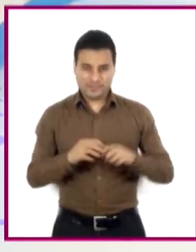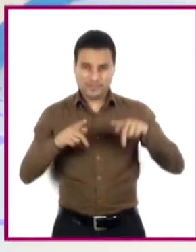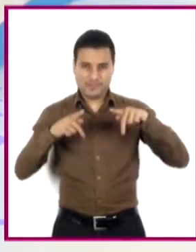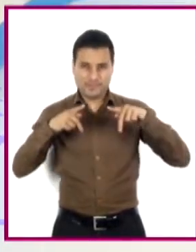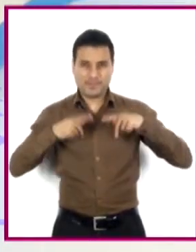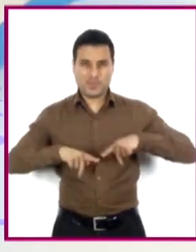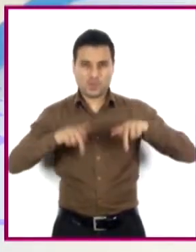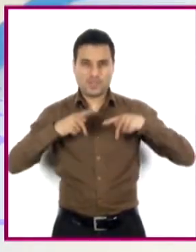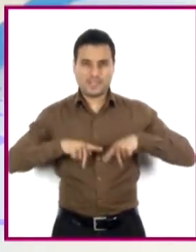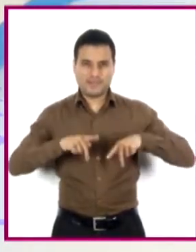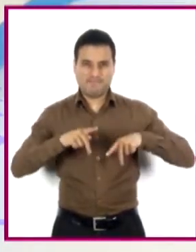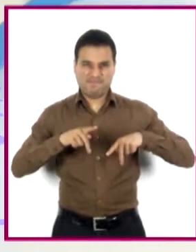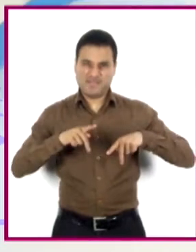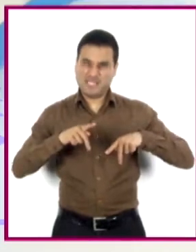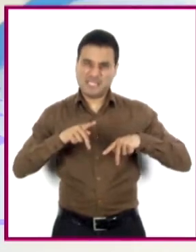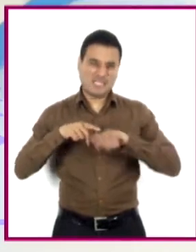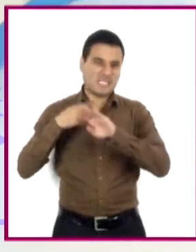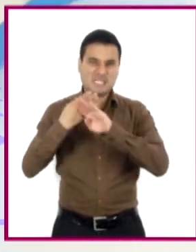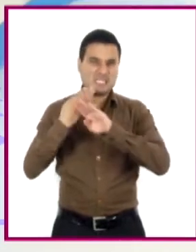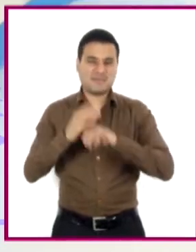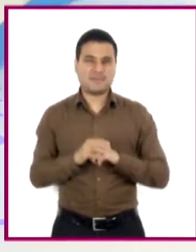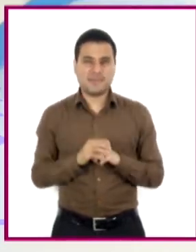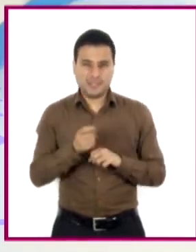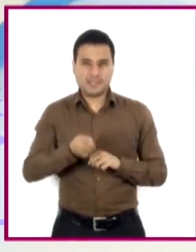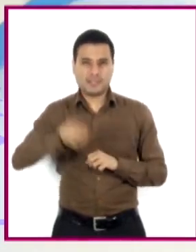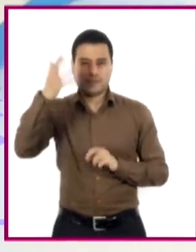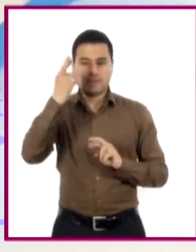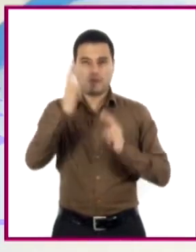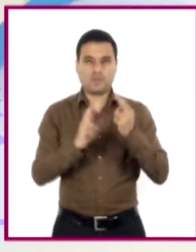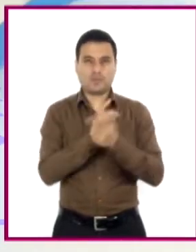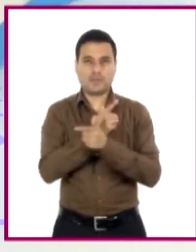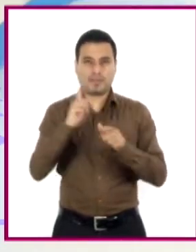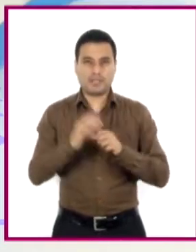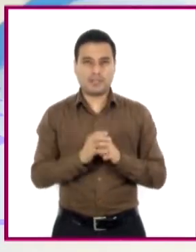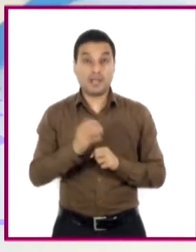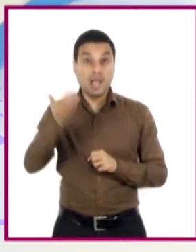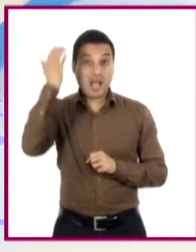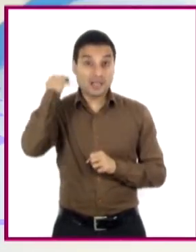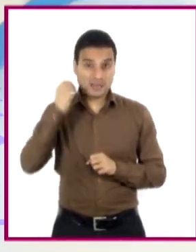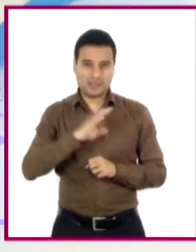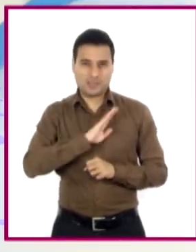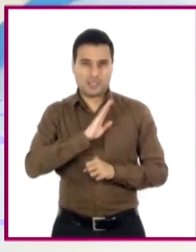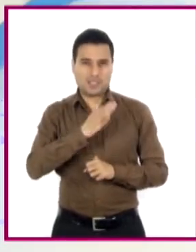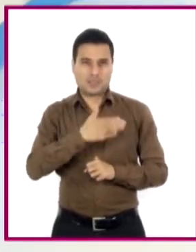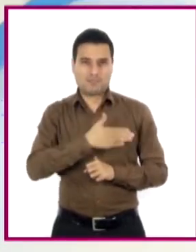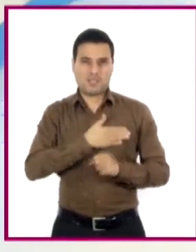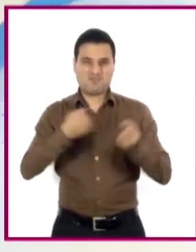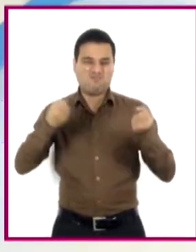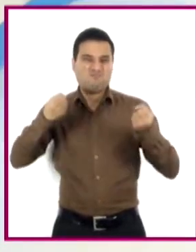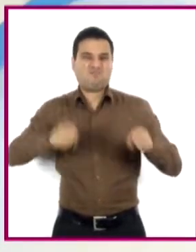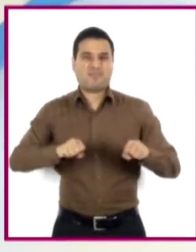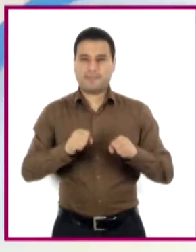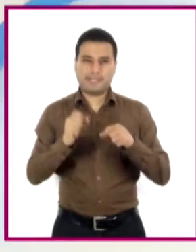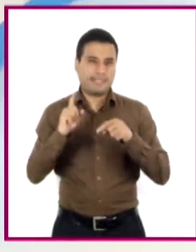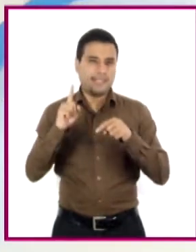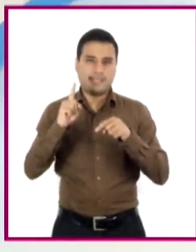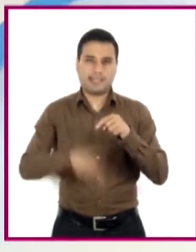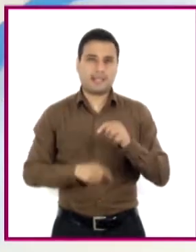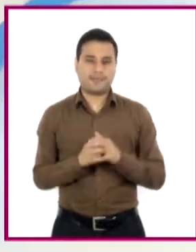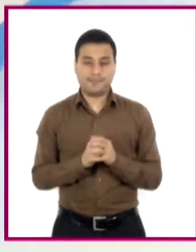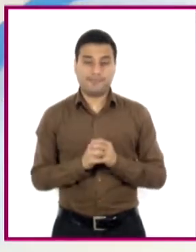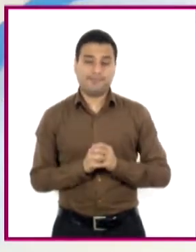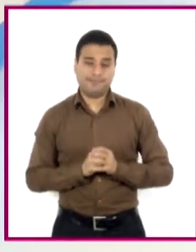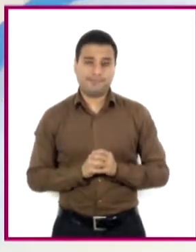liberales, como se les llamó a estos estallidos, dieron fin al absolutismo, es decir, al poder que los reyes